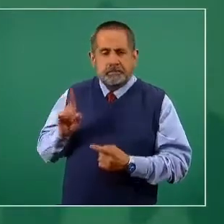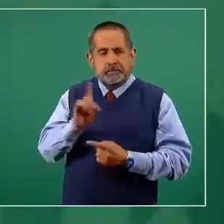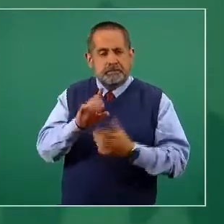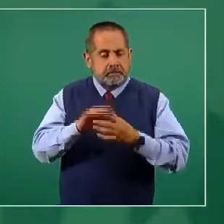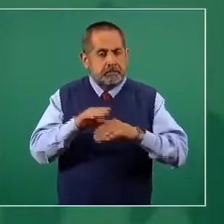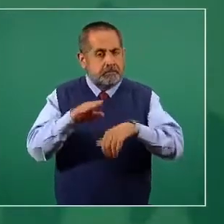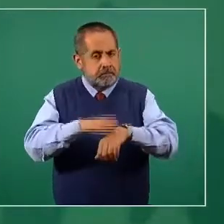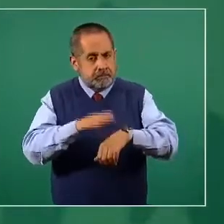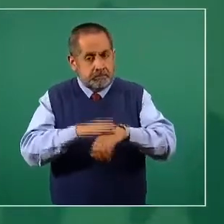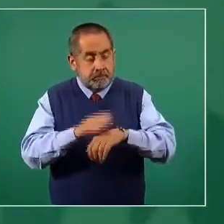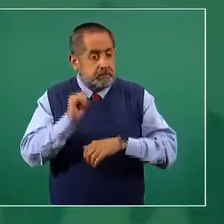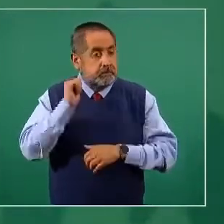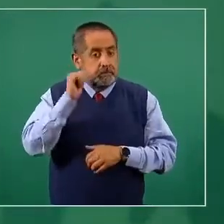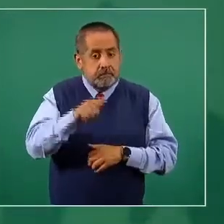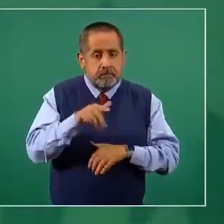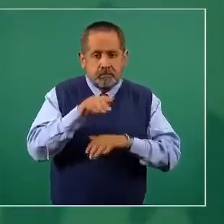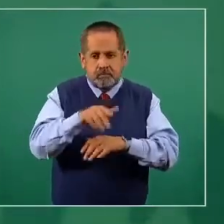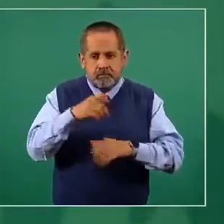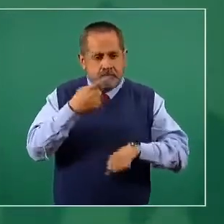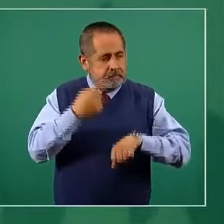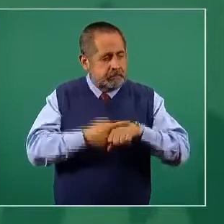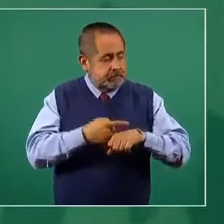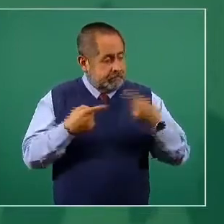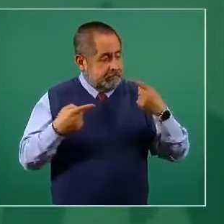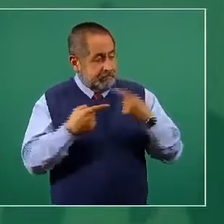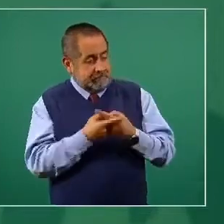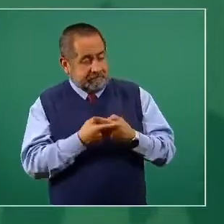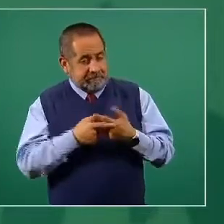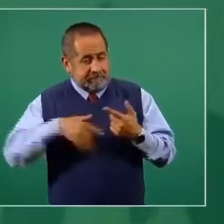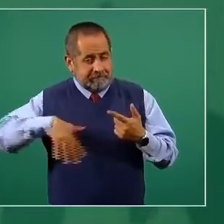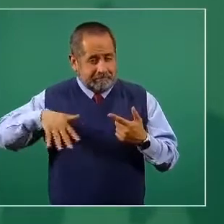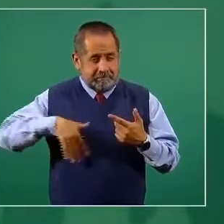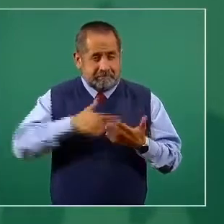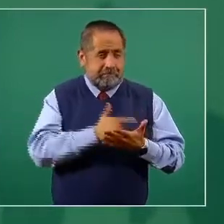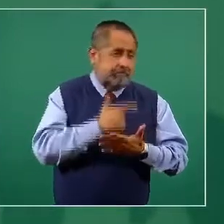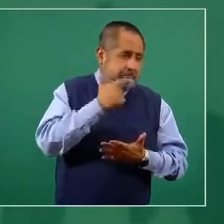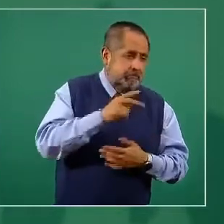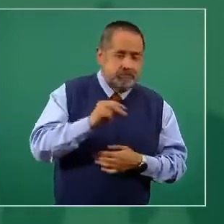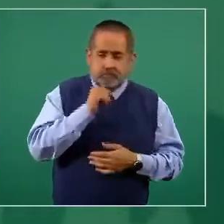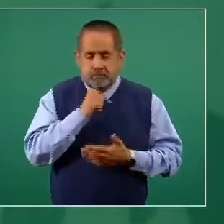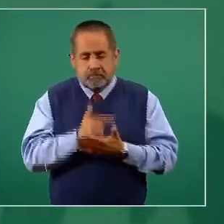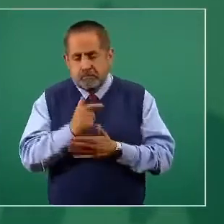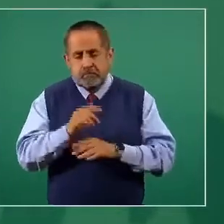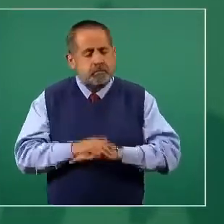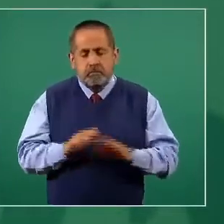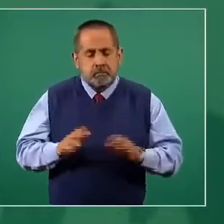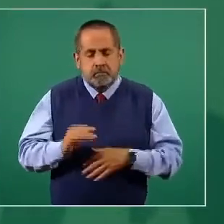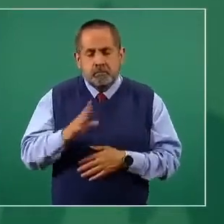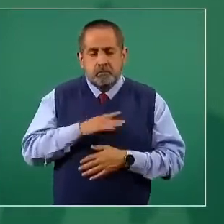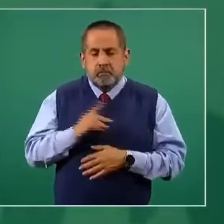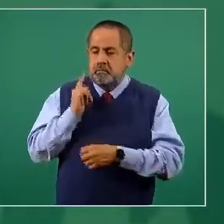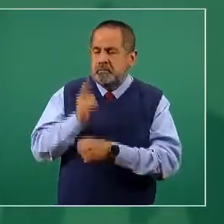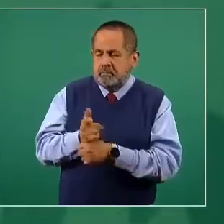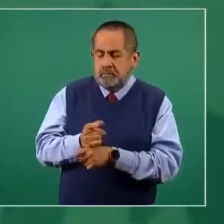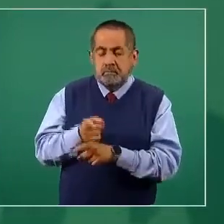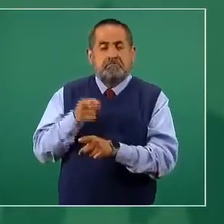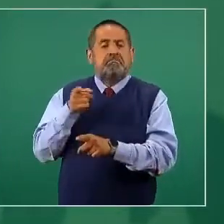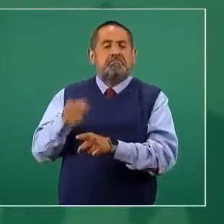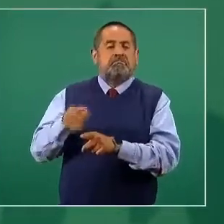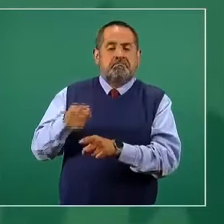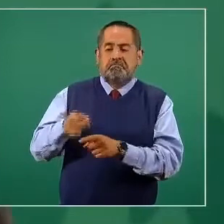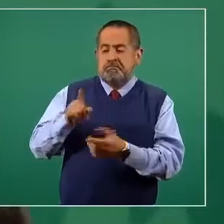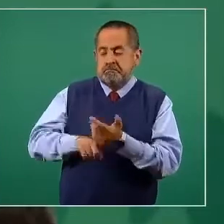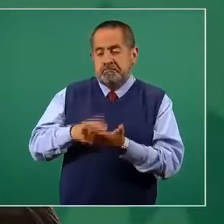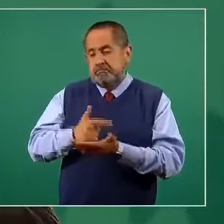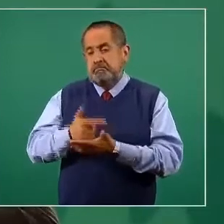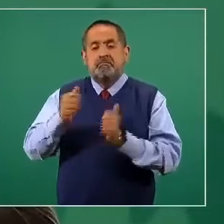ahora en notificación que tenemos de estos efectos adversos que les presentaba como graves o no graves, no se ha identificado una relación de